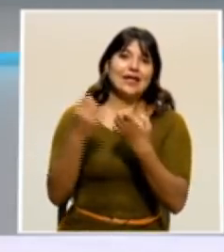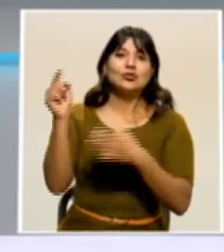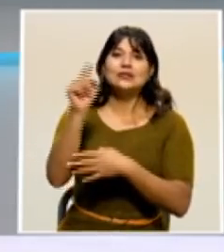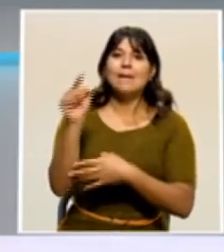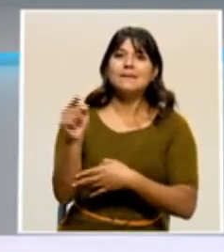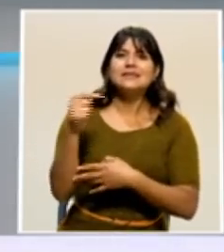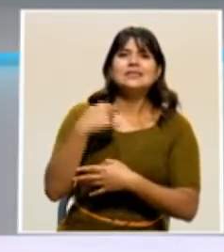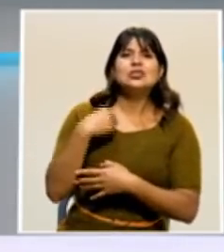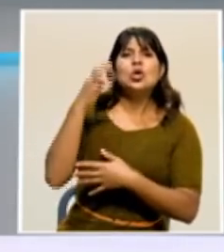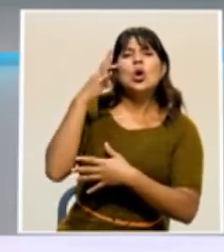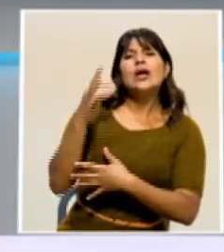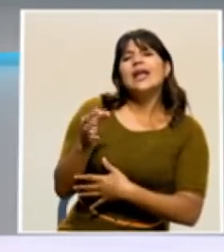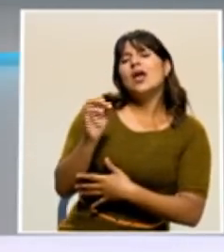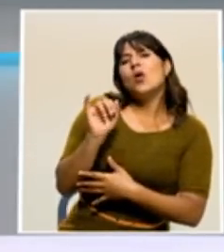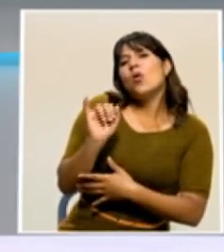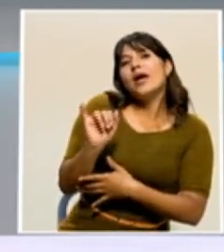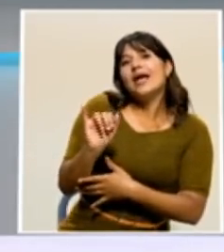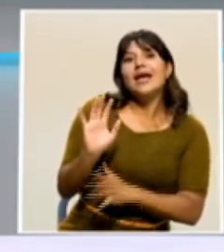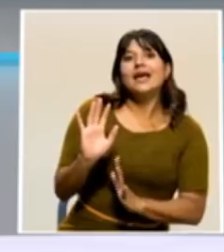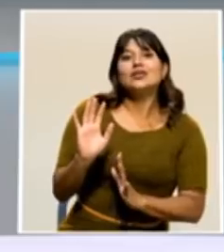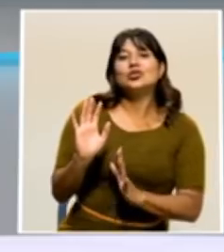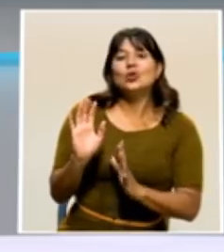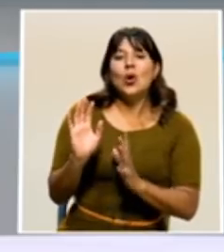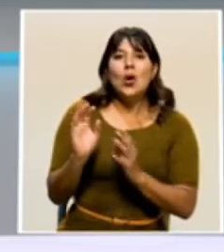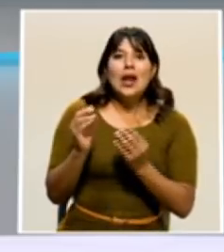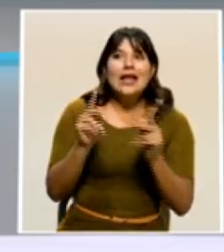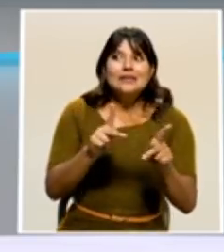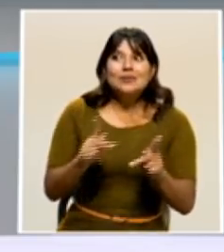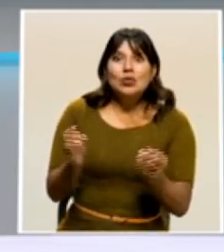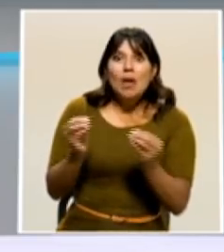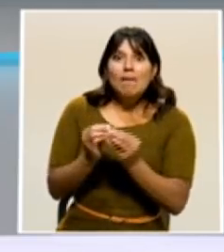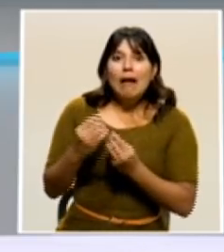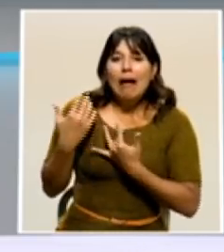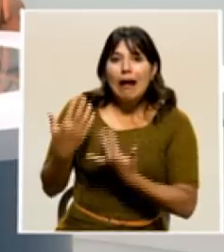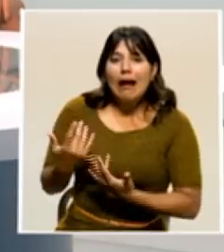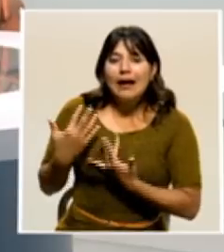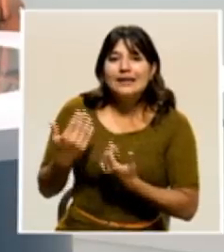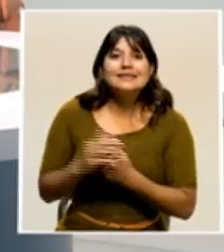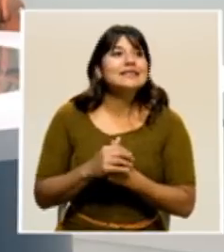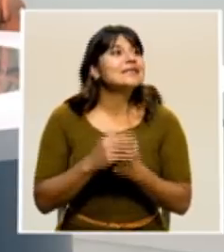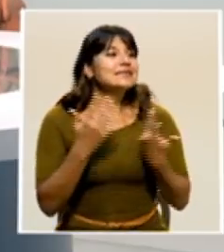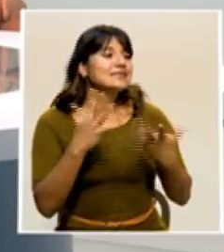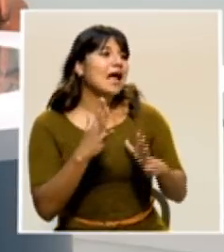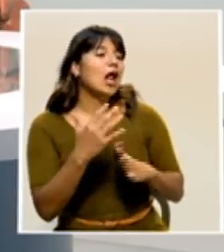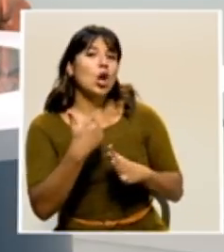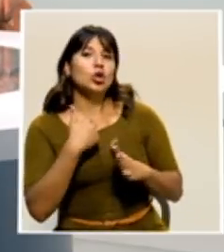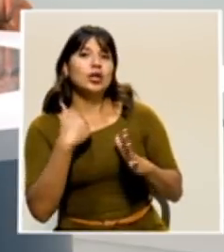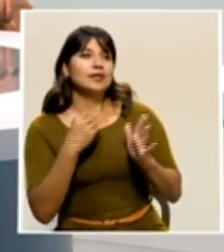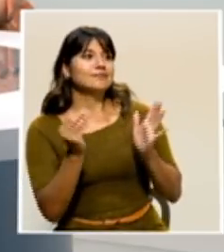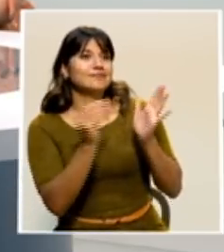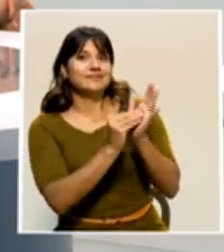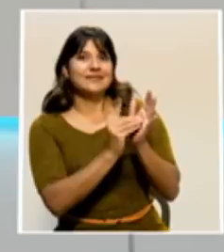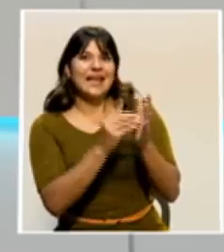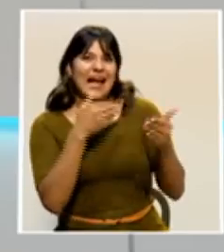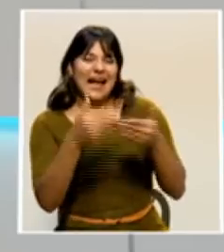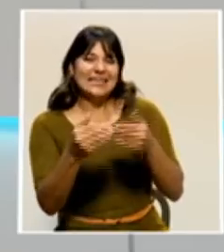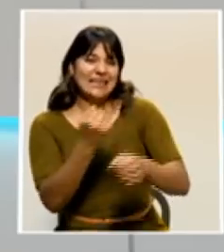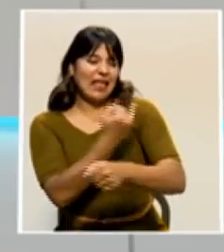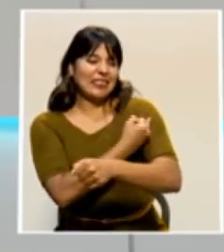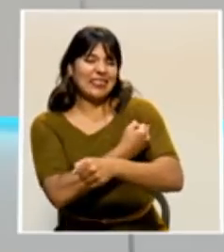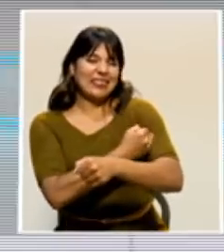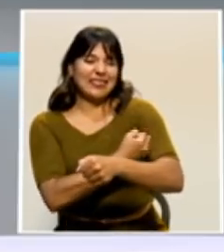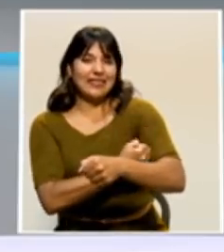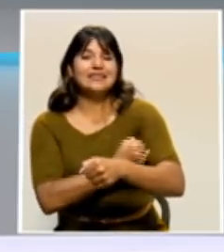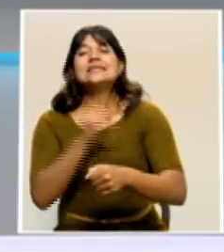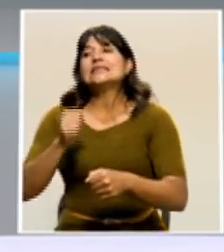Yo creo que esa era una de las cosas que tenía más expectativa, tal vez los aficionados. Lo tenía apuntado, tatuado en el antebrazo. Era algo que